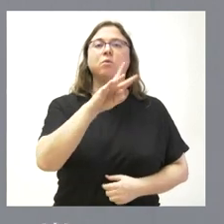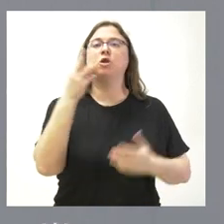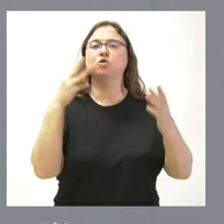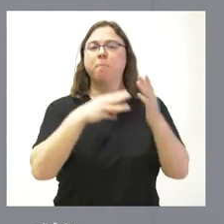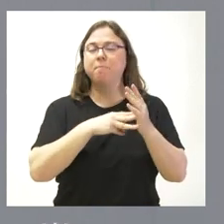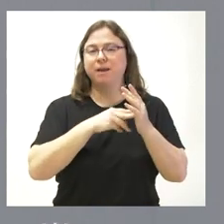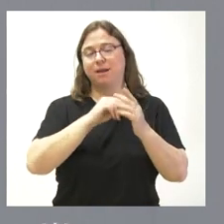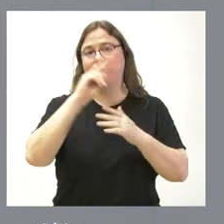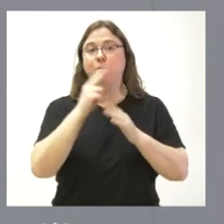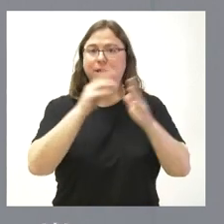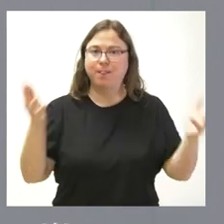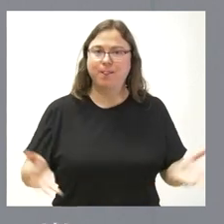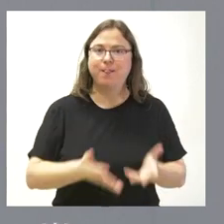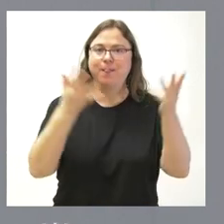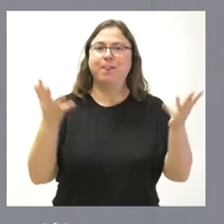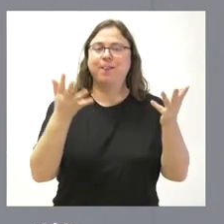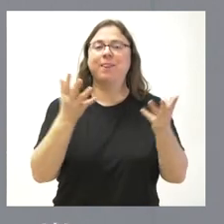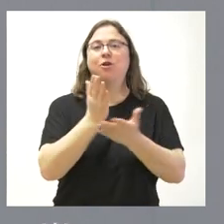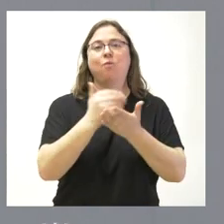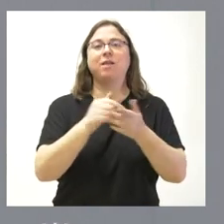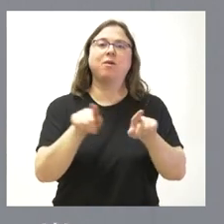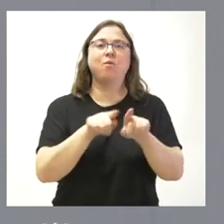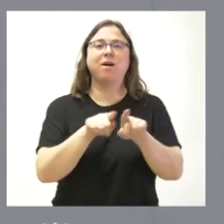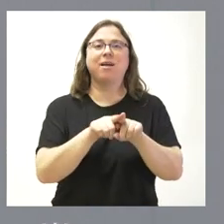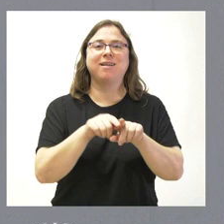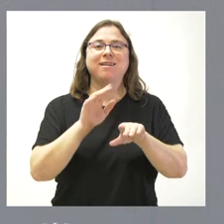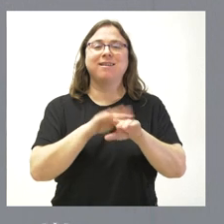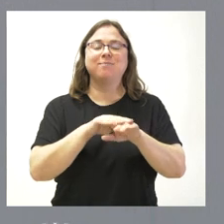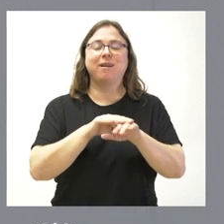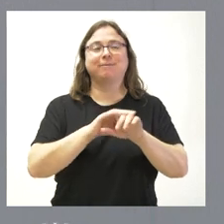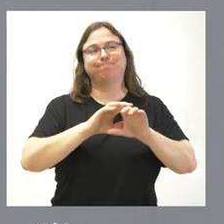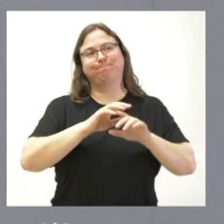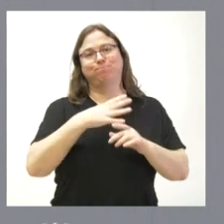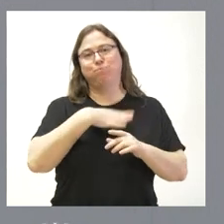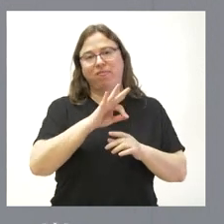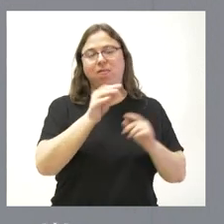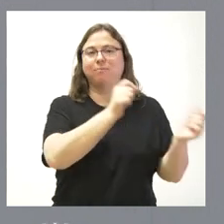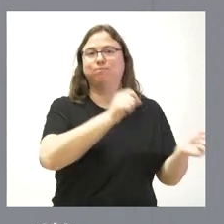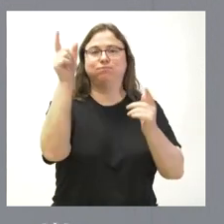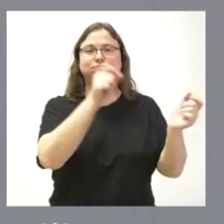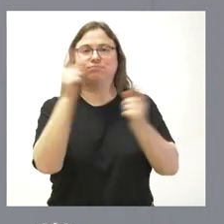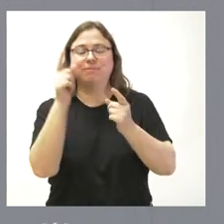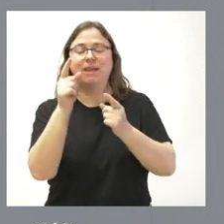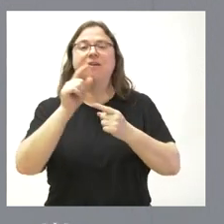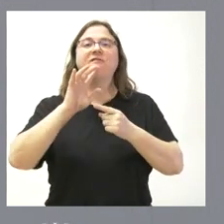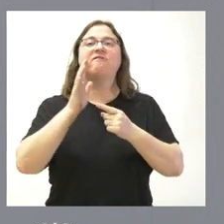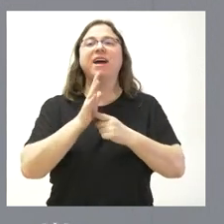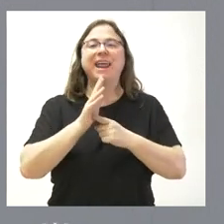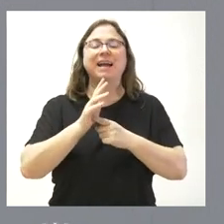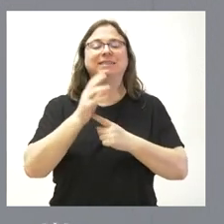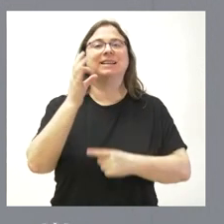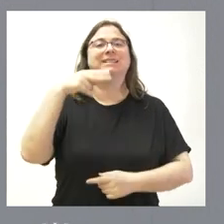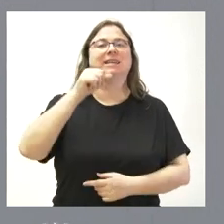promocionar la comunidad como Potencia de exportaciones en las ferias de Singapur provine y